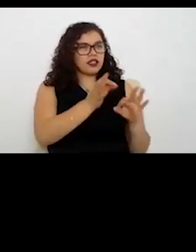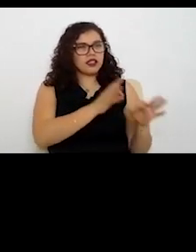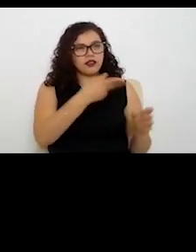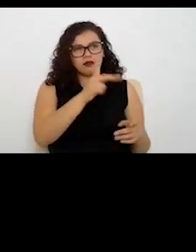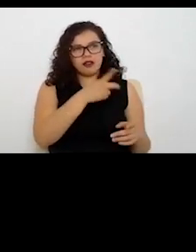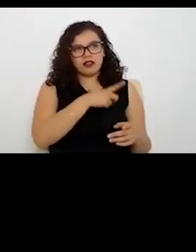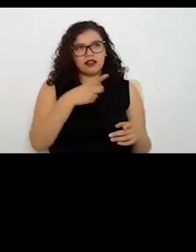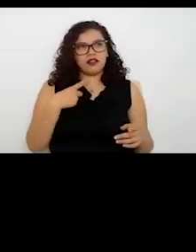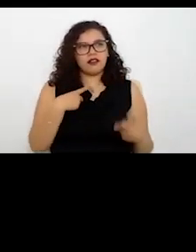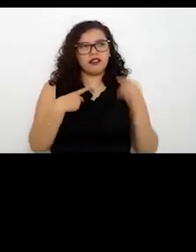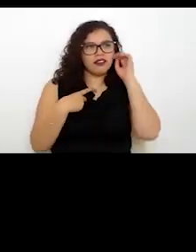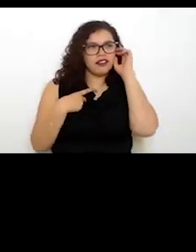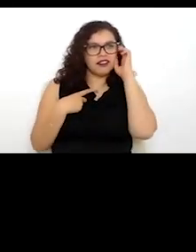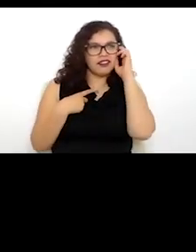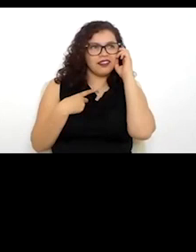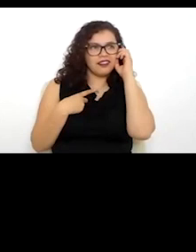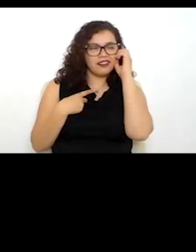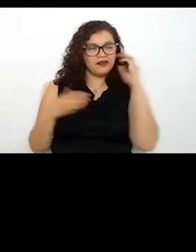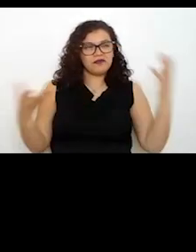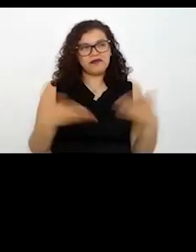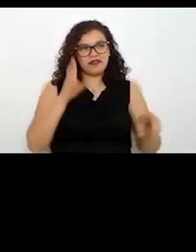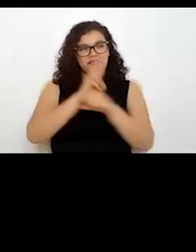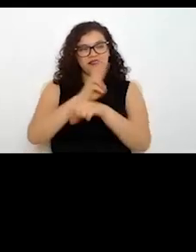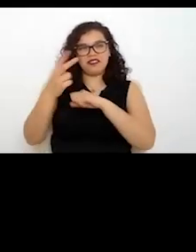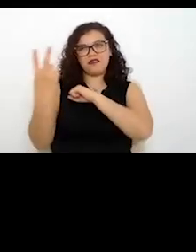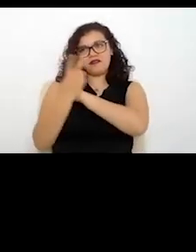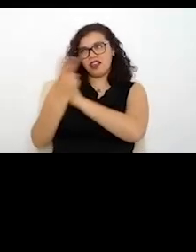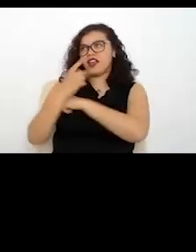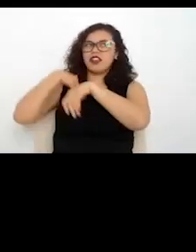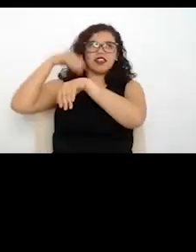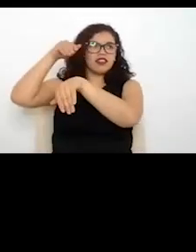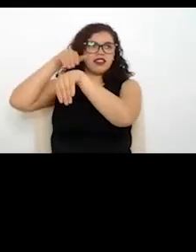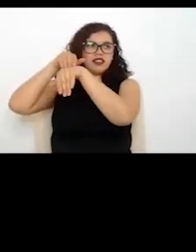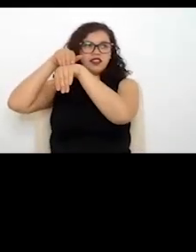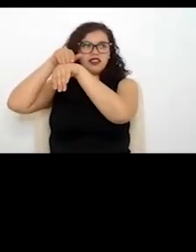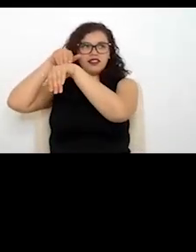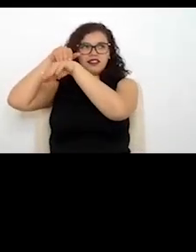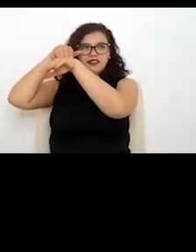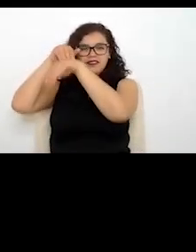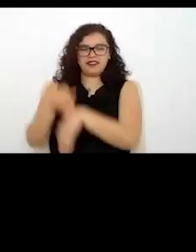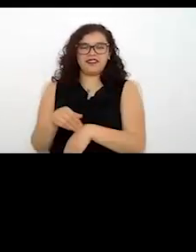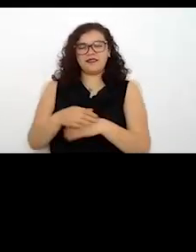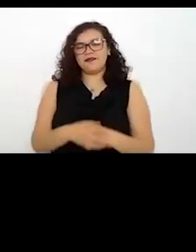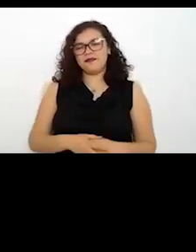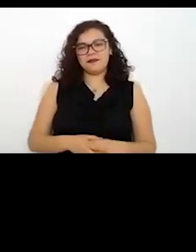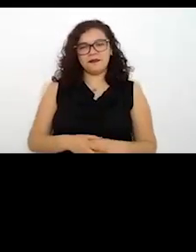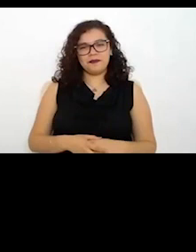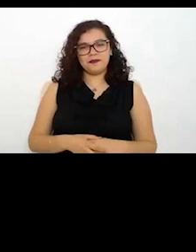permitir una vigilancia y una subordinación, a pesar de que no esté físicamente,